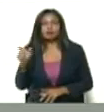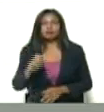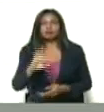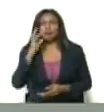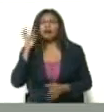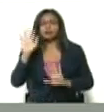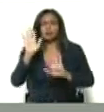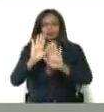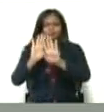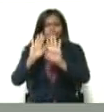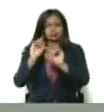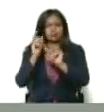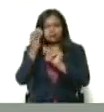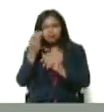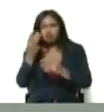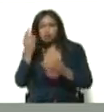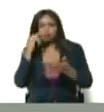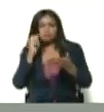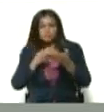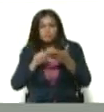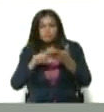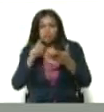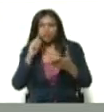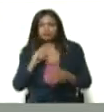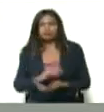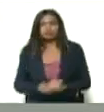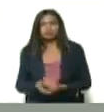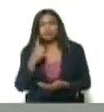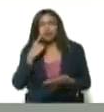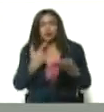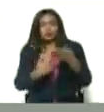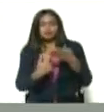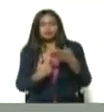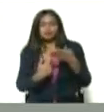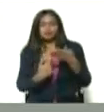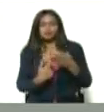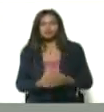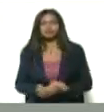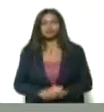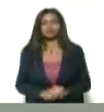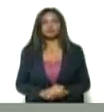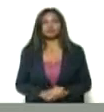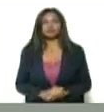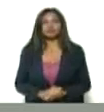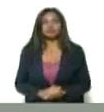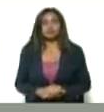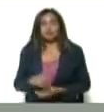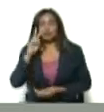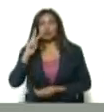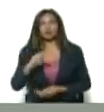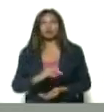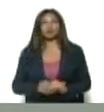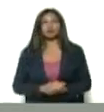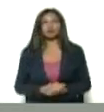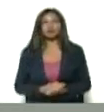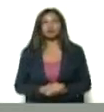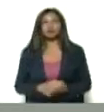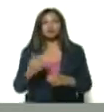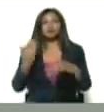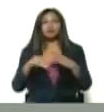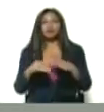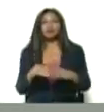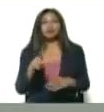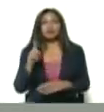Déjame revisar bien el número para confirmarlo. Aquí lo tengo. Aquí lo tengo, precisamente. Yo mandé para allá a